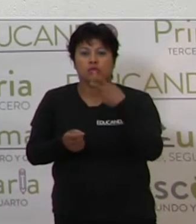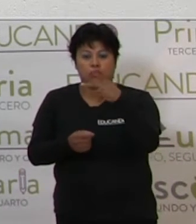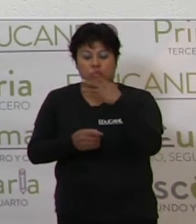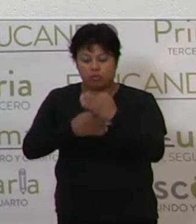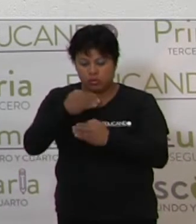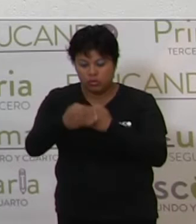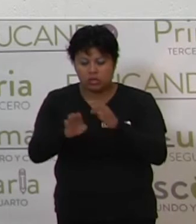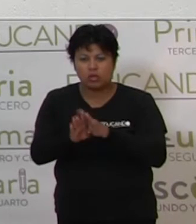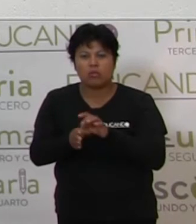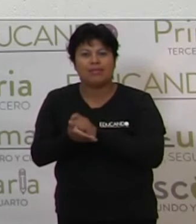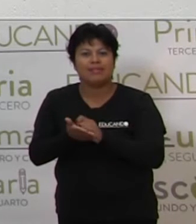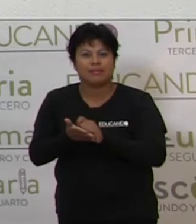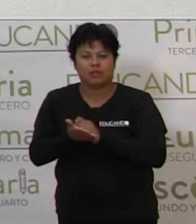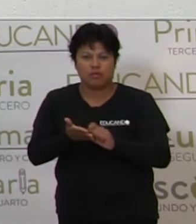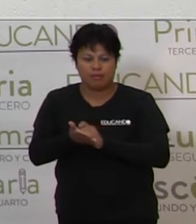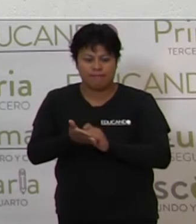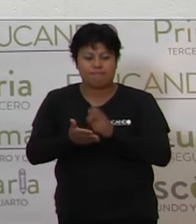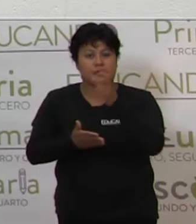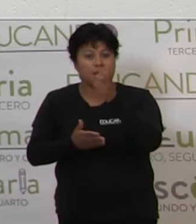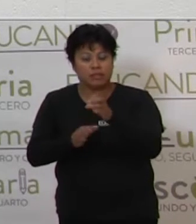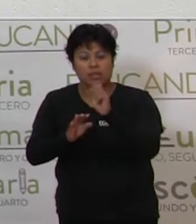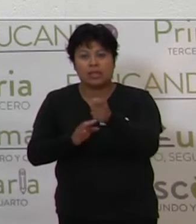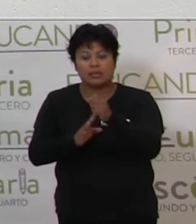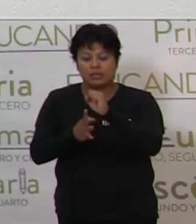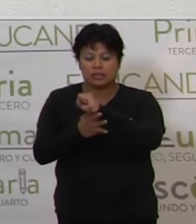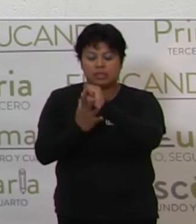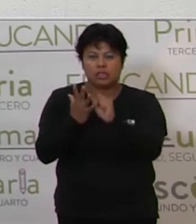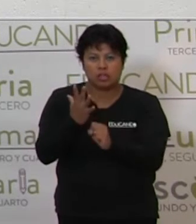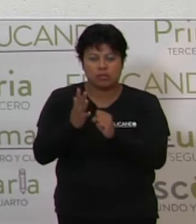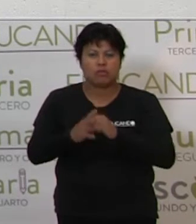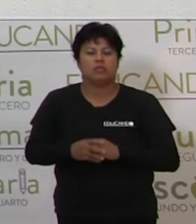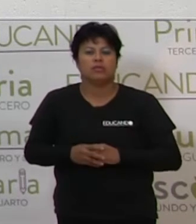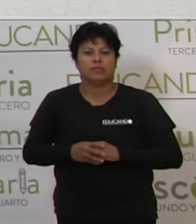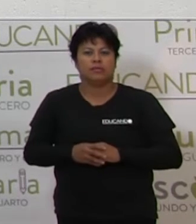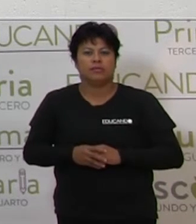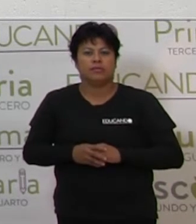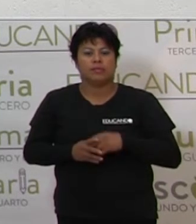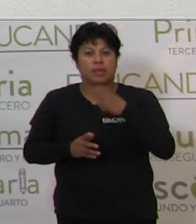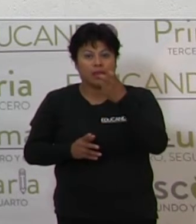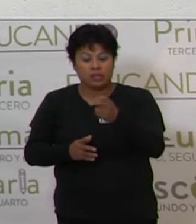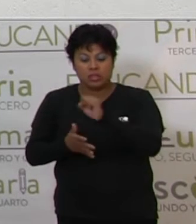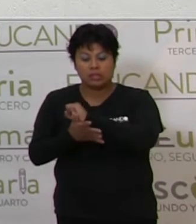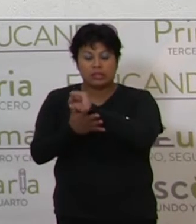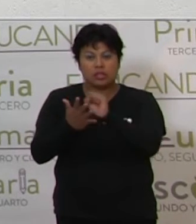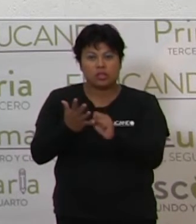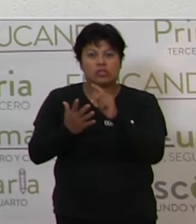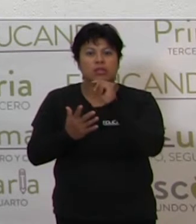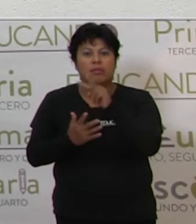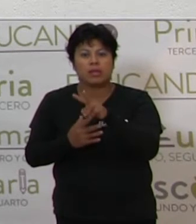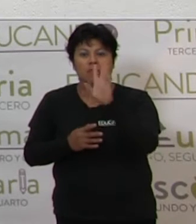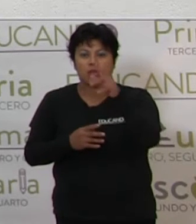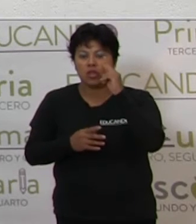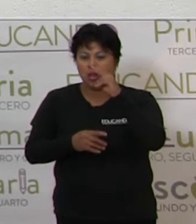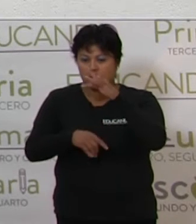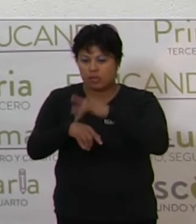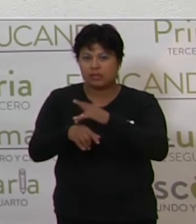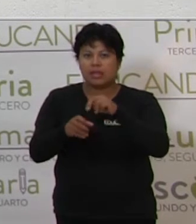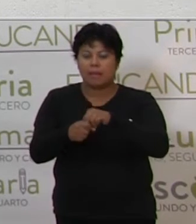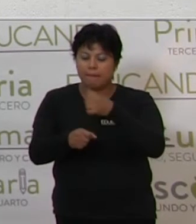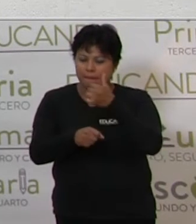de escritura. Y esos son los sinónimos. Los sinónimos también ya los vieron en